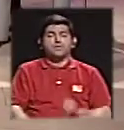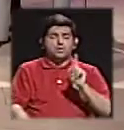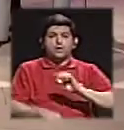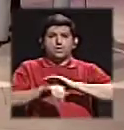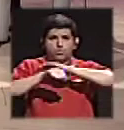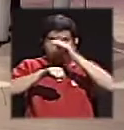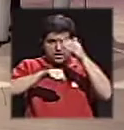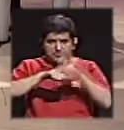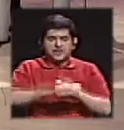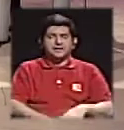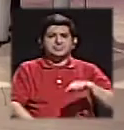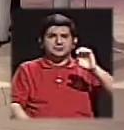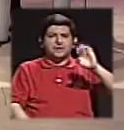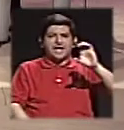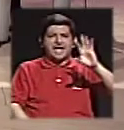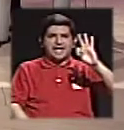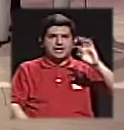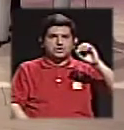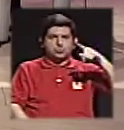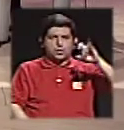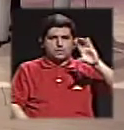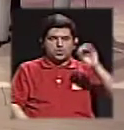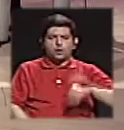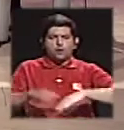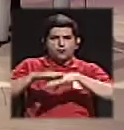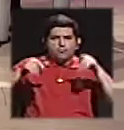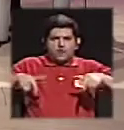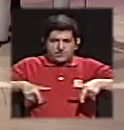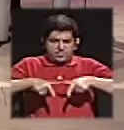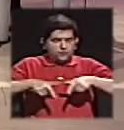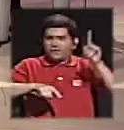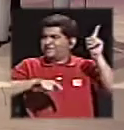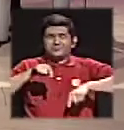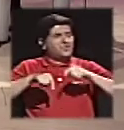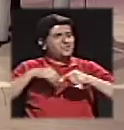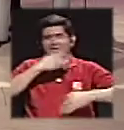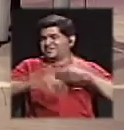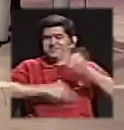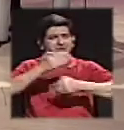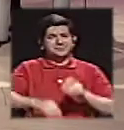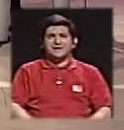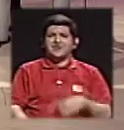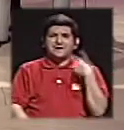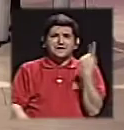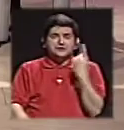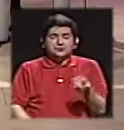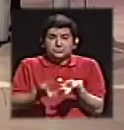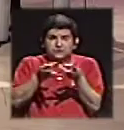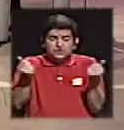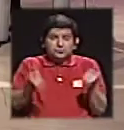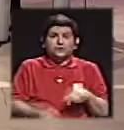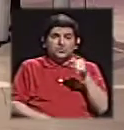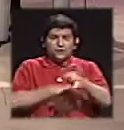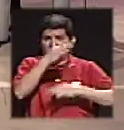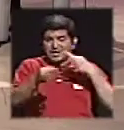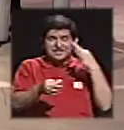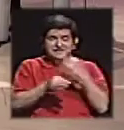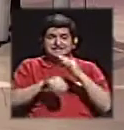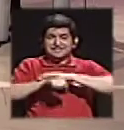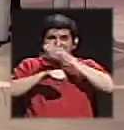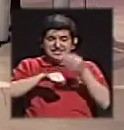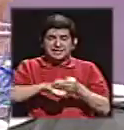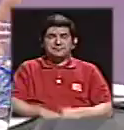Un embarazo ectópico fuera del útero es absolutamente inviable. La única manera que se resuelva un embarazo ectópico